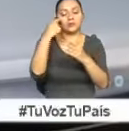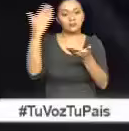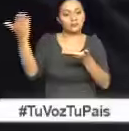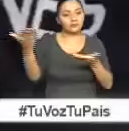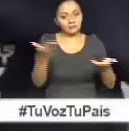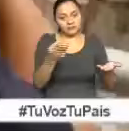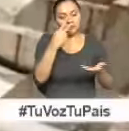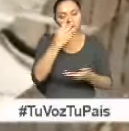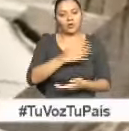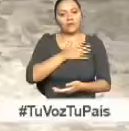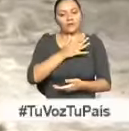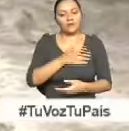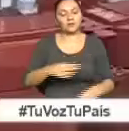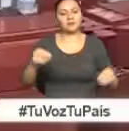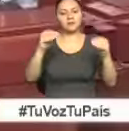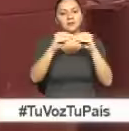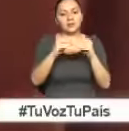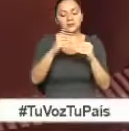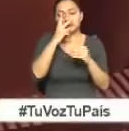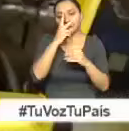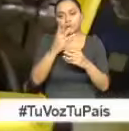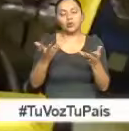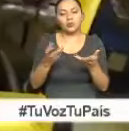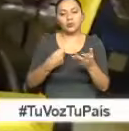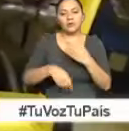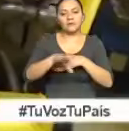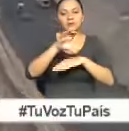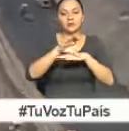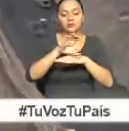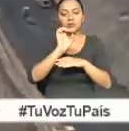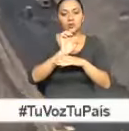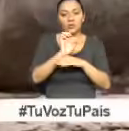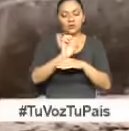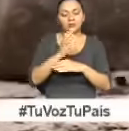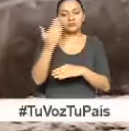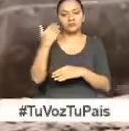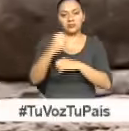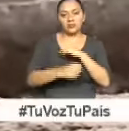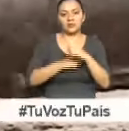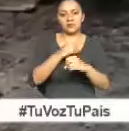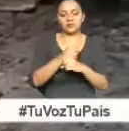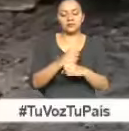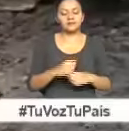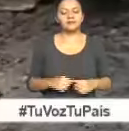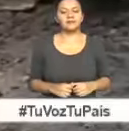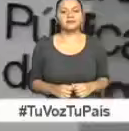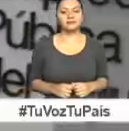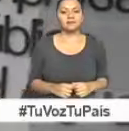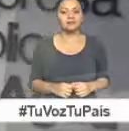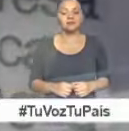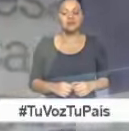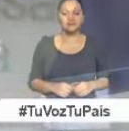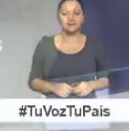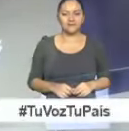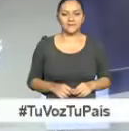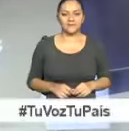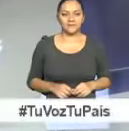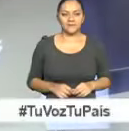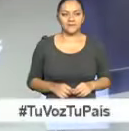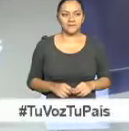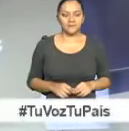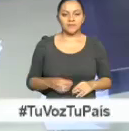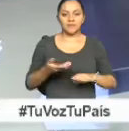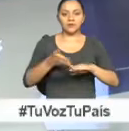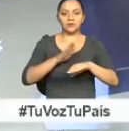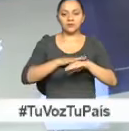la confianza y el crecimiento de inversiones que ha tenido el país en los últimos años. Caterine Morejón, Noticiero Ciudadano. En el marco